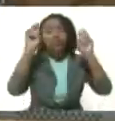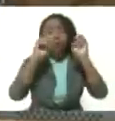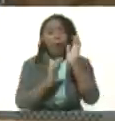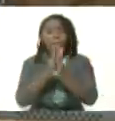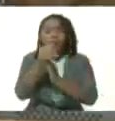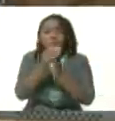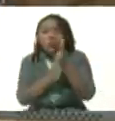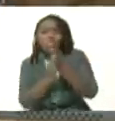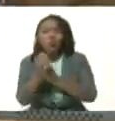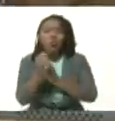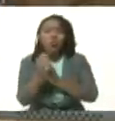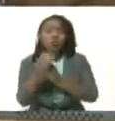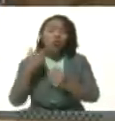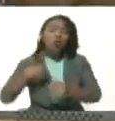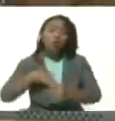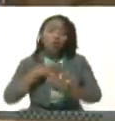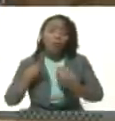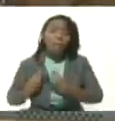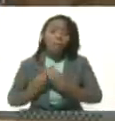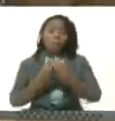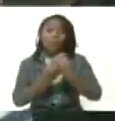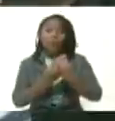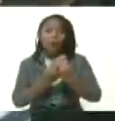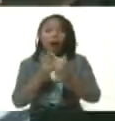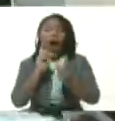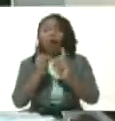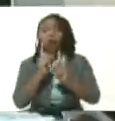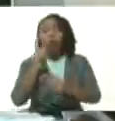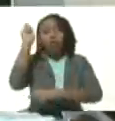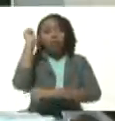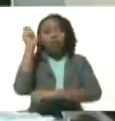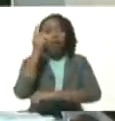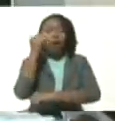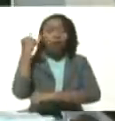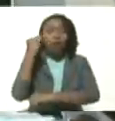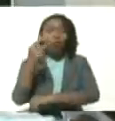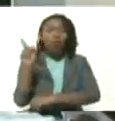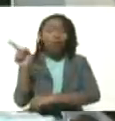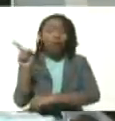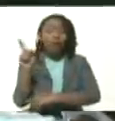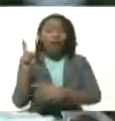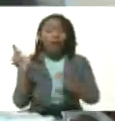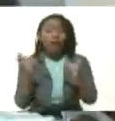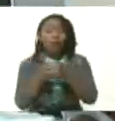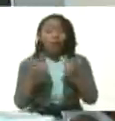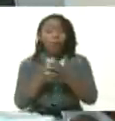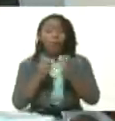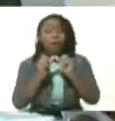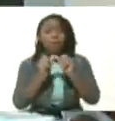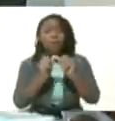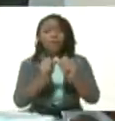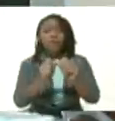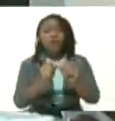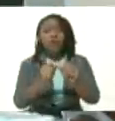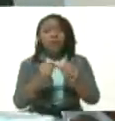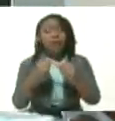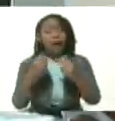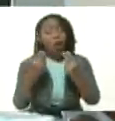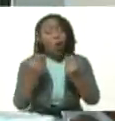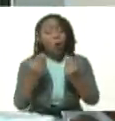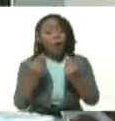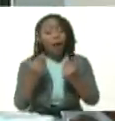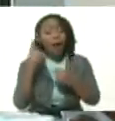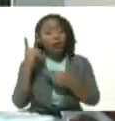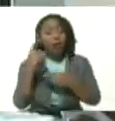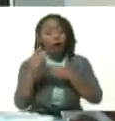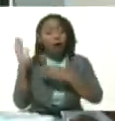emprendimientos. Estamos acompañados por algunas diputadas y diputados de la Comisión Permanente de Economía, que son